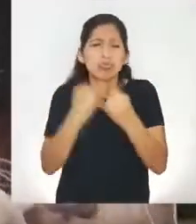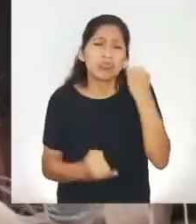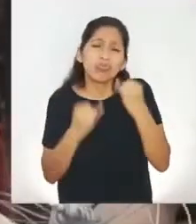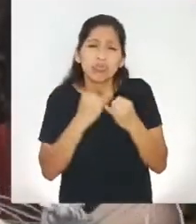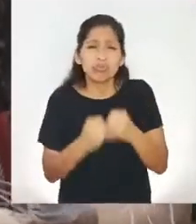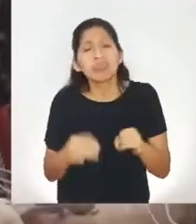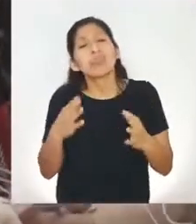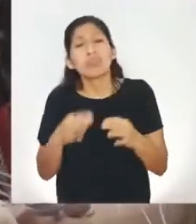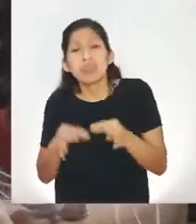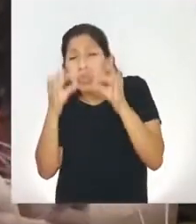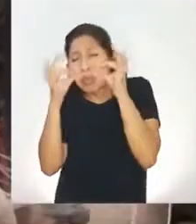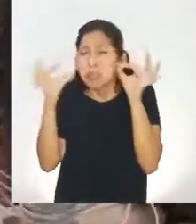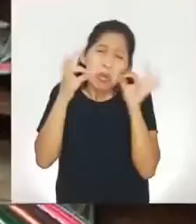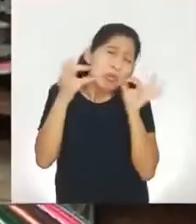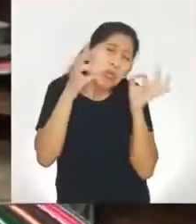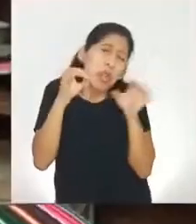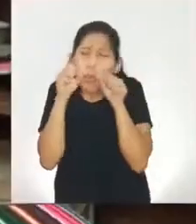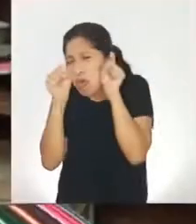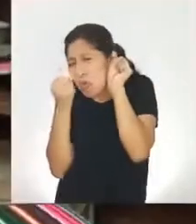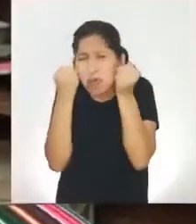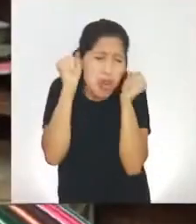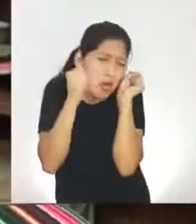Terminó, terminó.